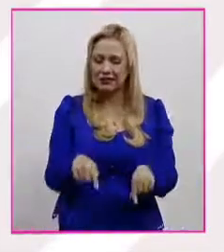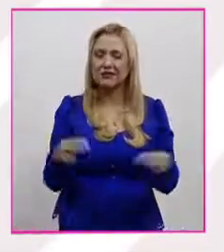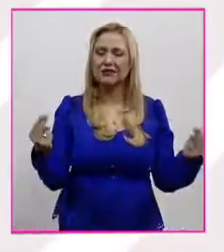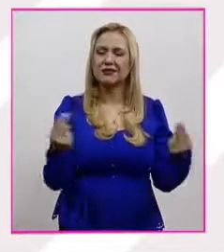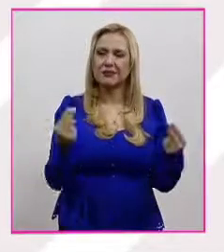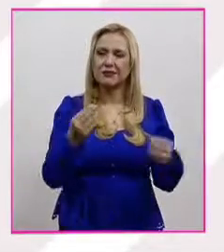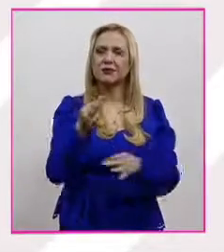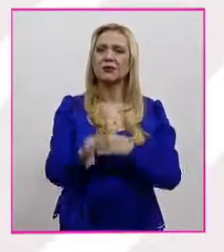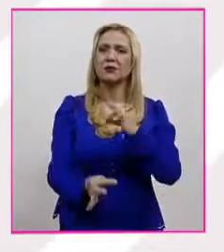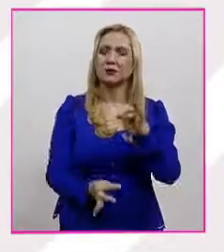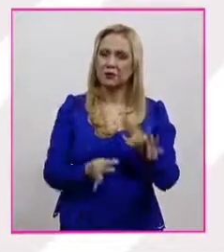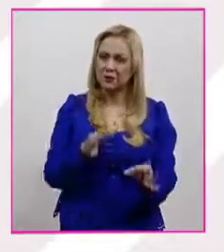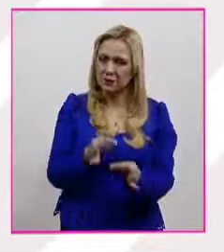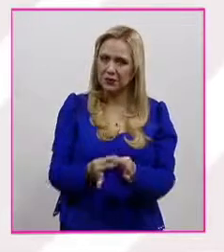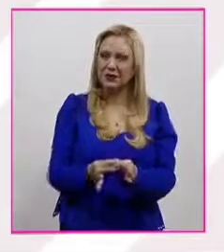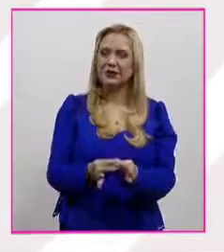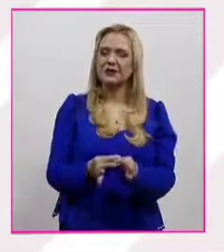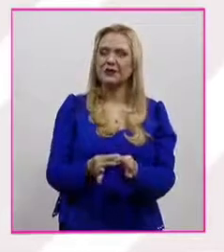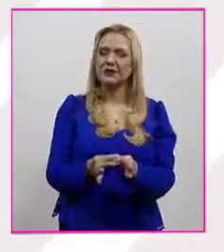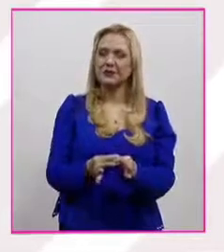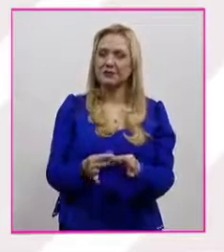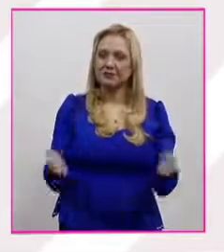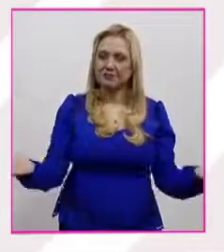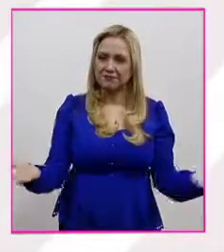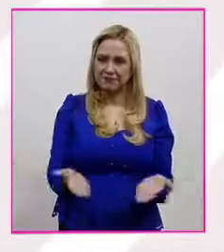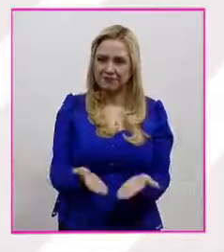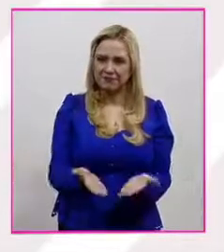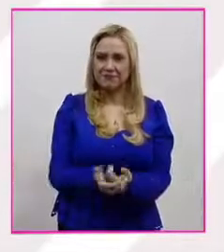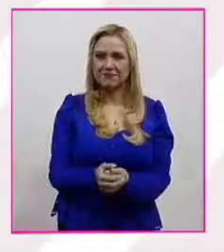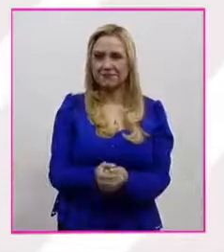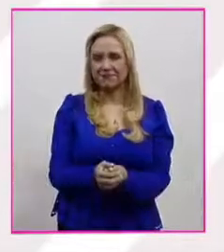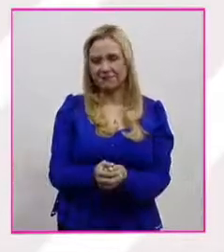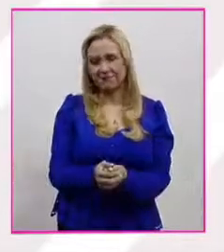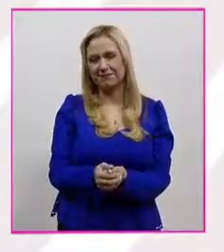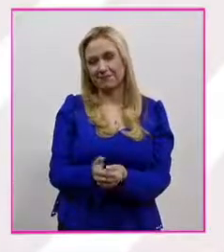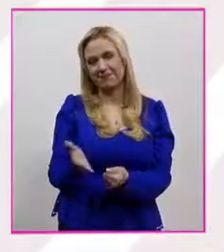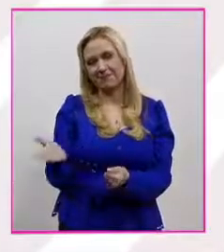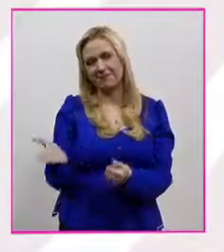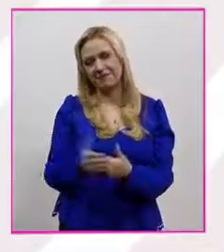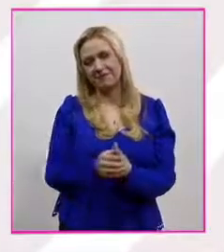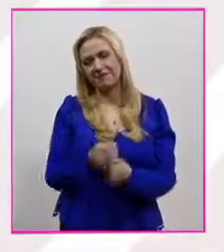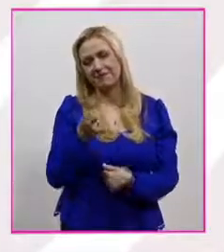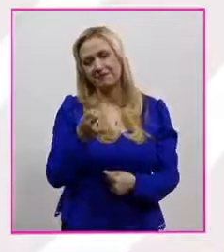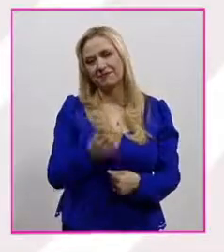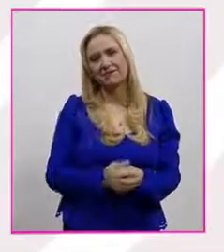cumplir, ¿no? Y aquí Luis, sé que Luis es experto en eso de rezagos educativos.